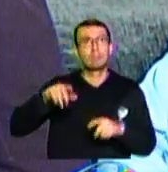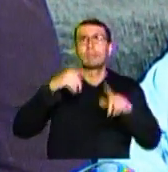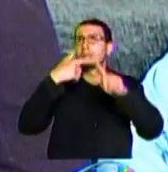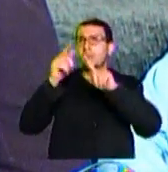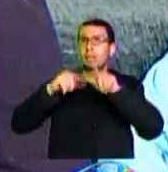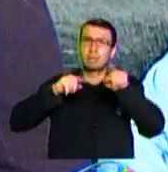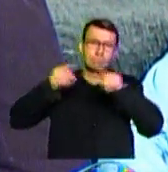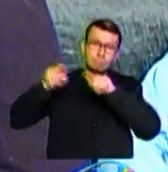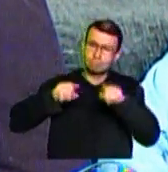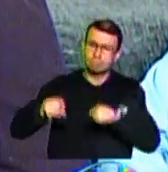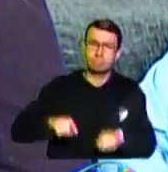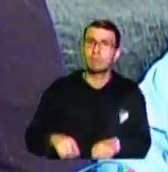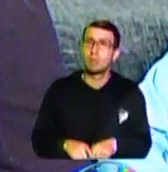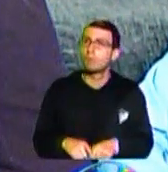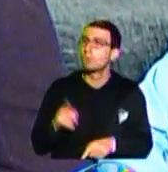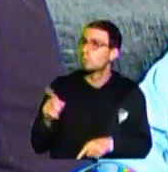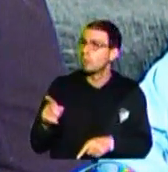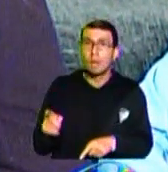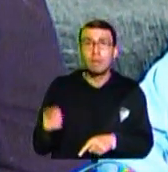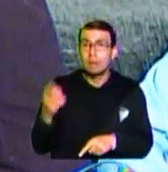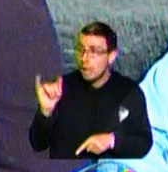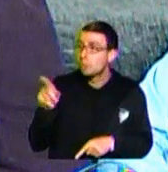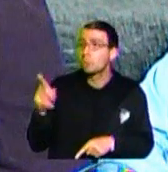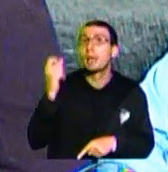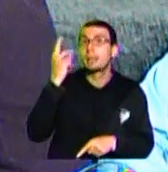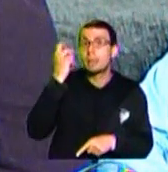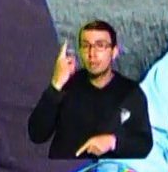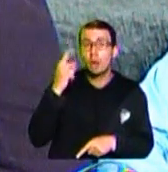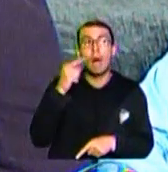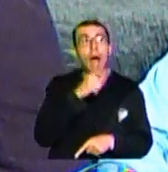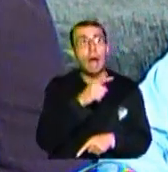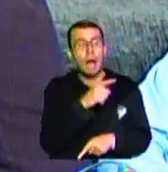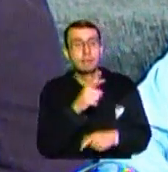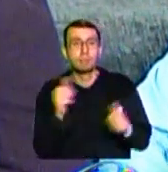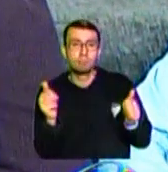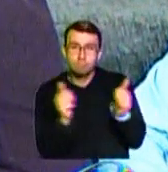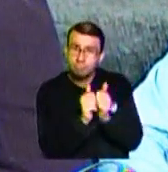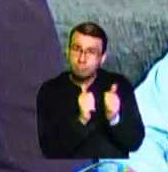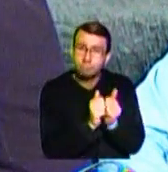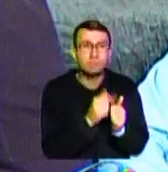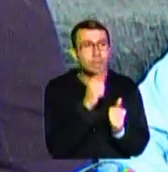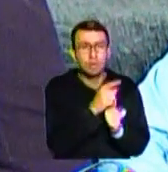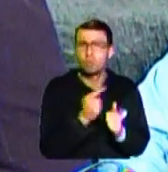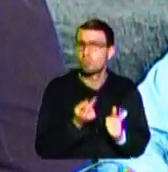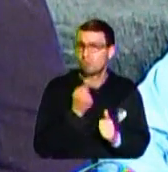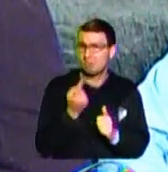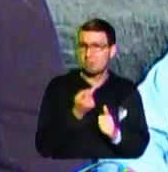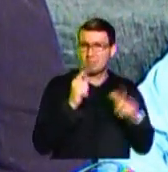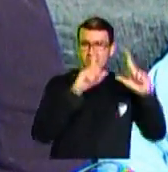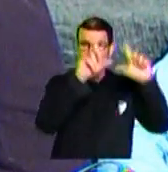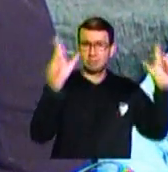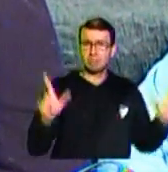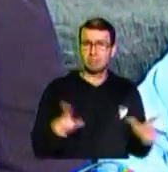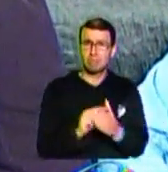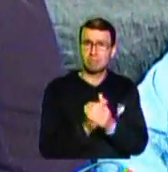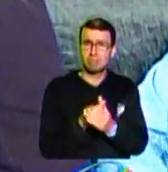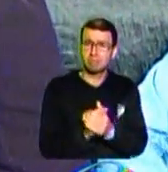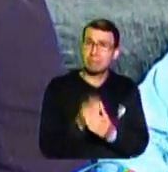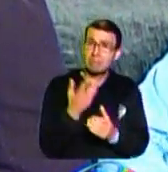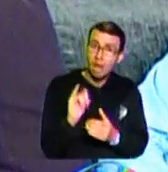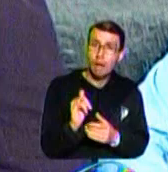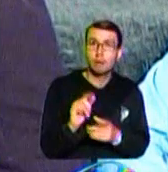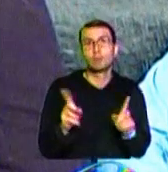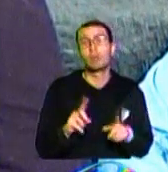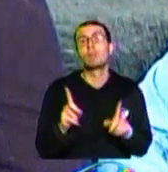que usted ya entendió que la citología debe de ir con una colposcopia. Y así como usted lo entendió, usted